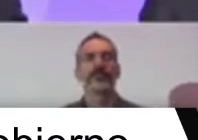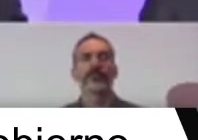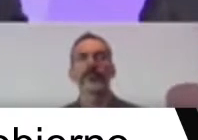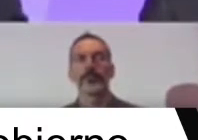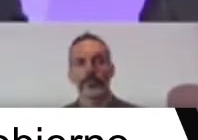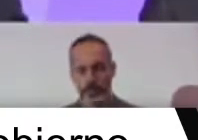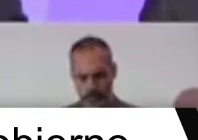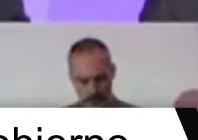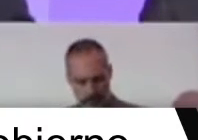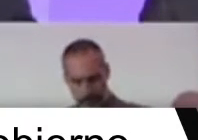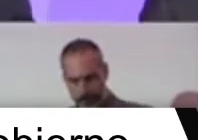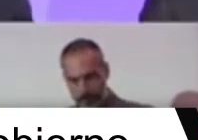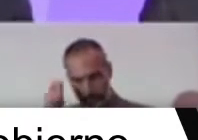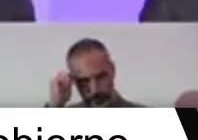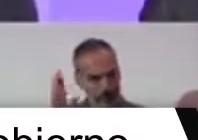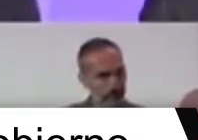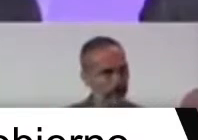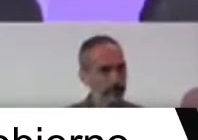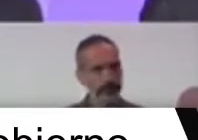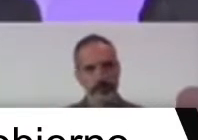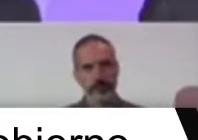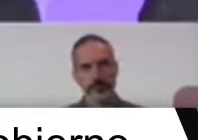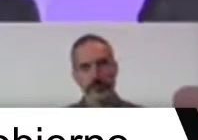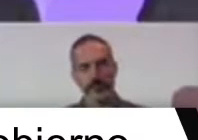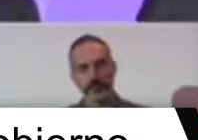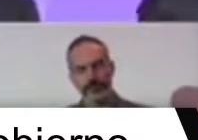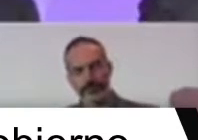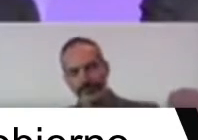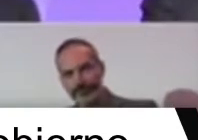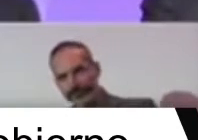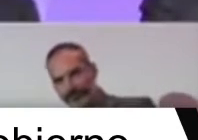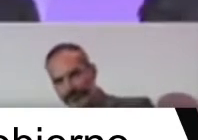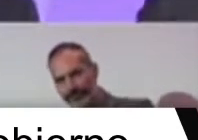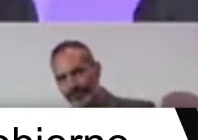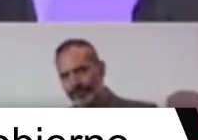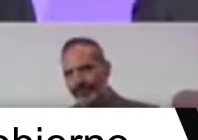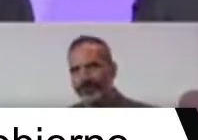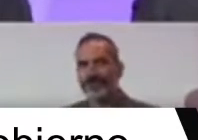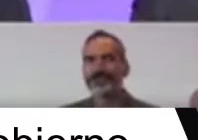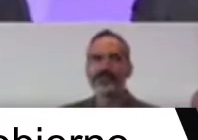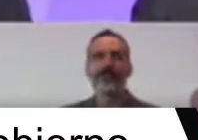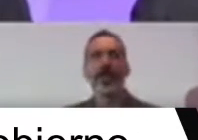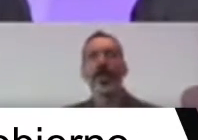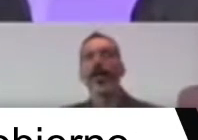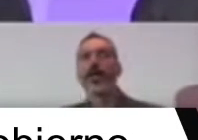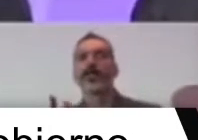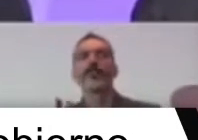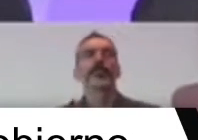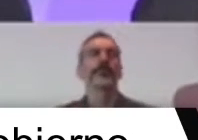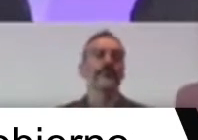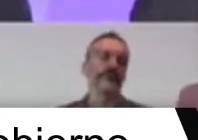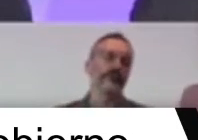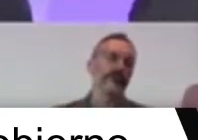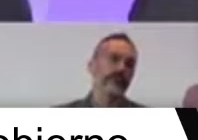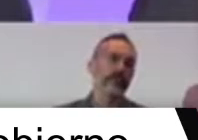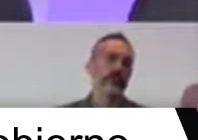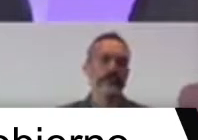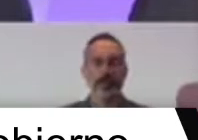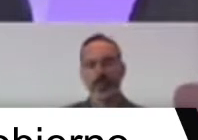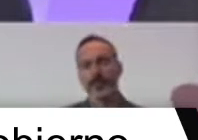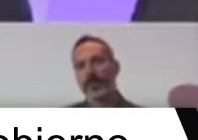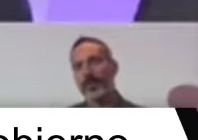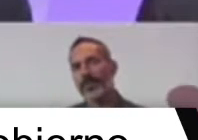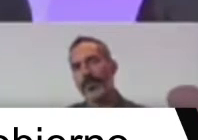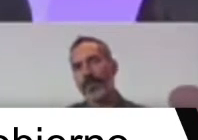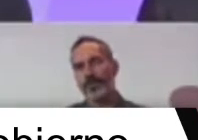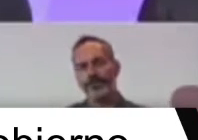gran honor de servirles. De corazón, muchísimas gracias por estar conmigo y por hacer de este año